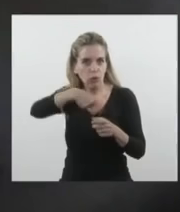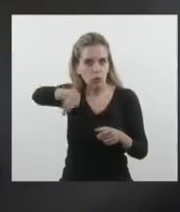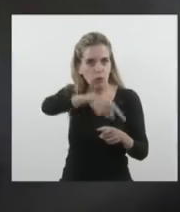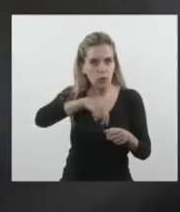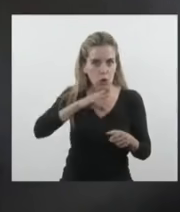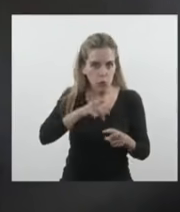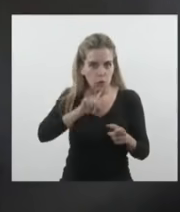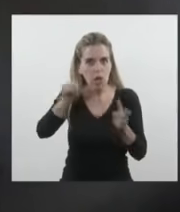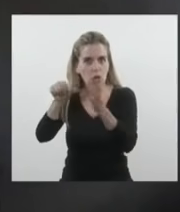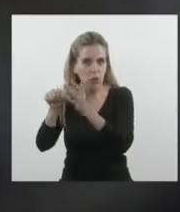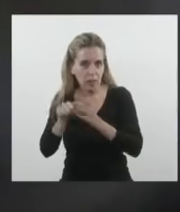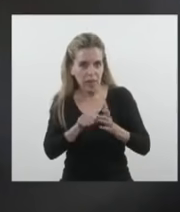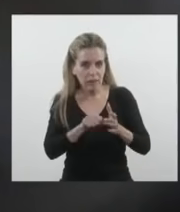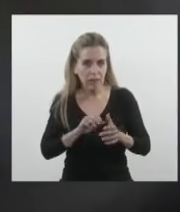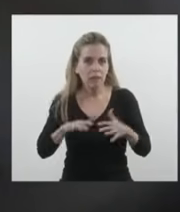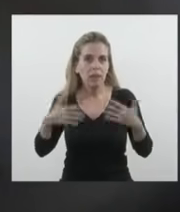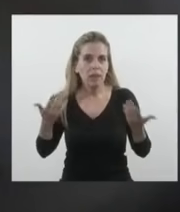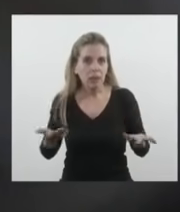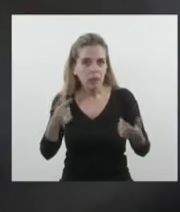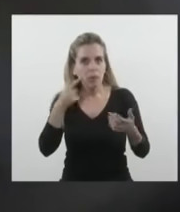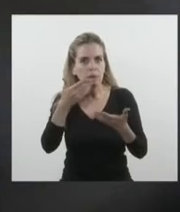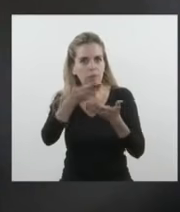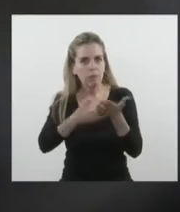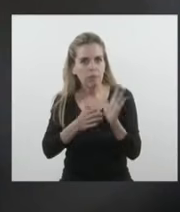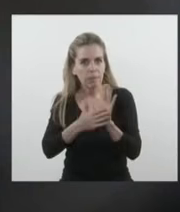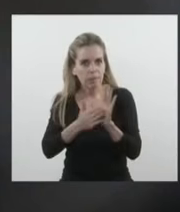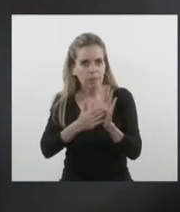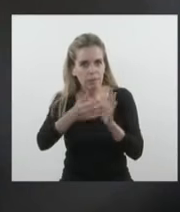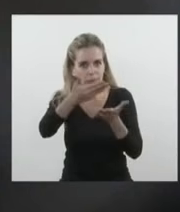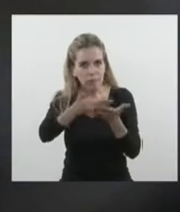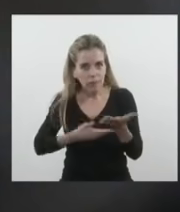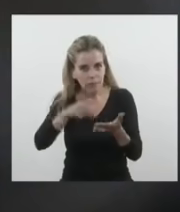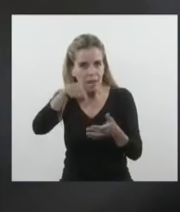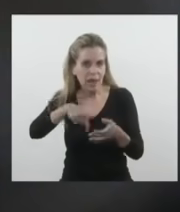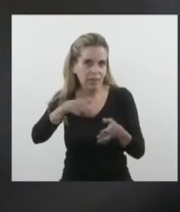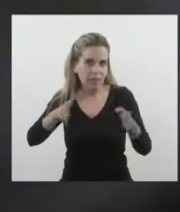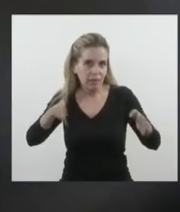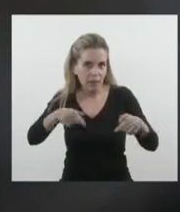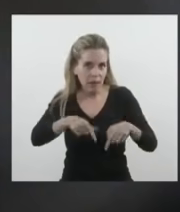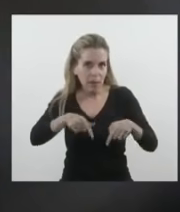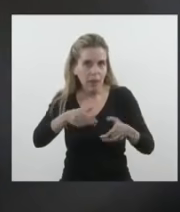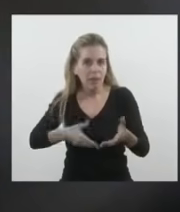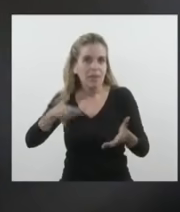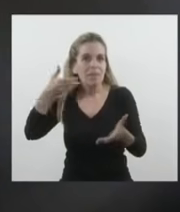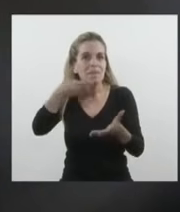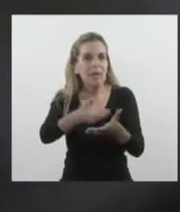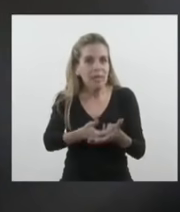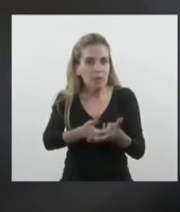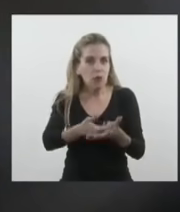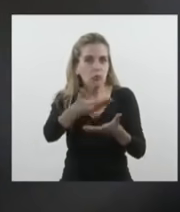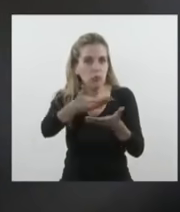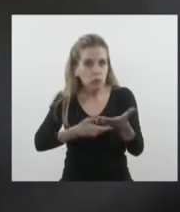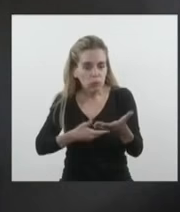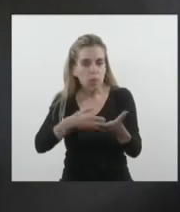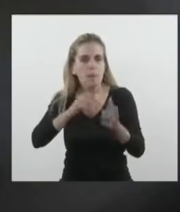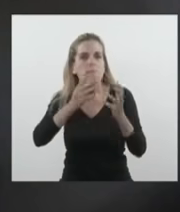tenemos este papel en este ciclo que invertimos en el proyecto